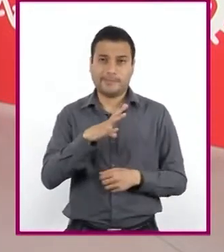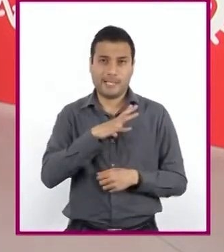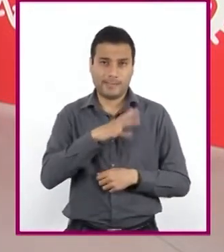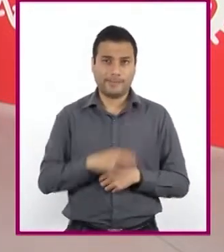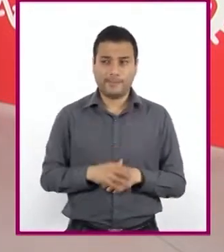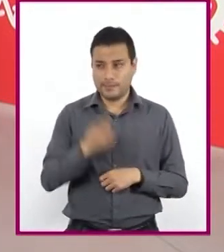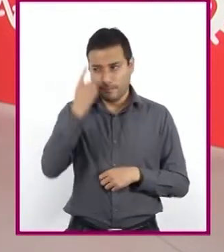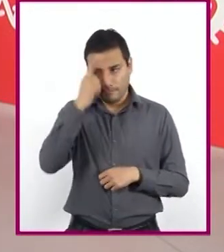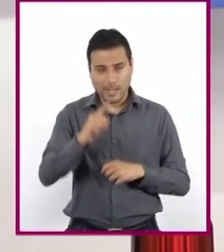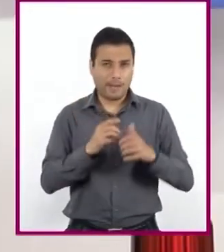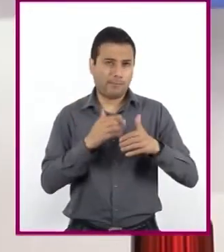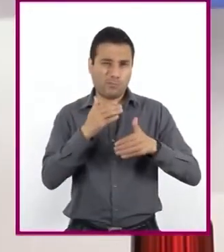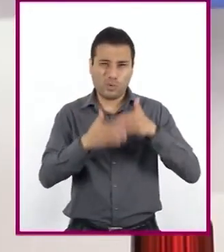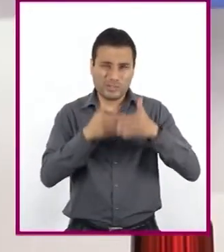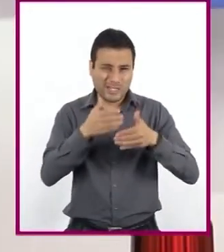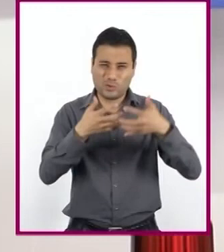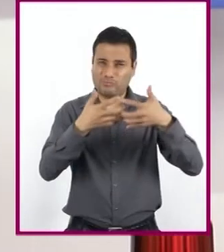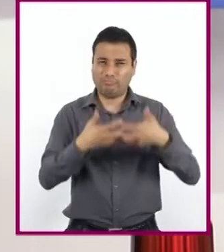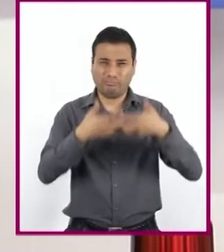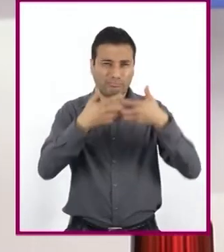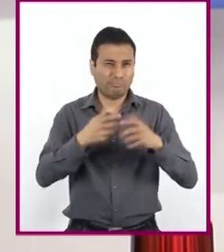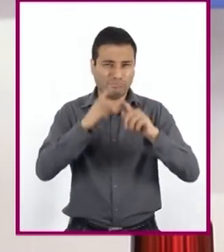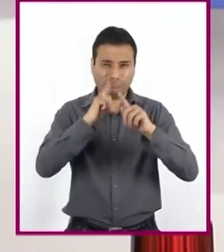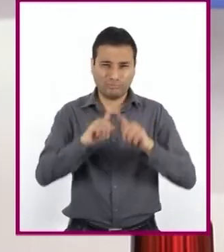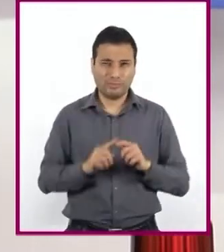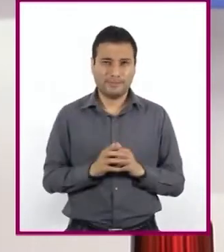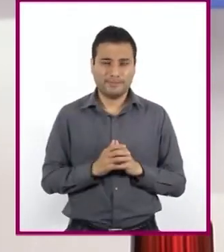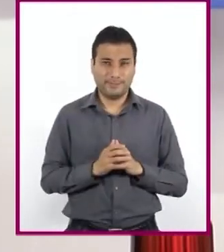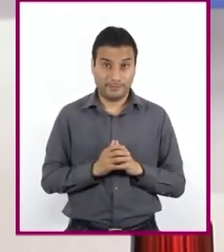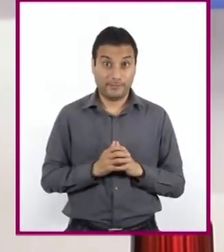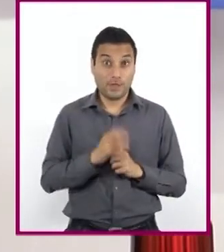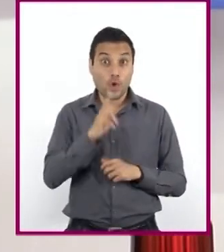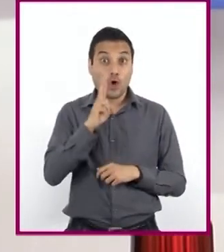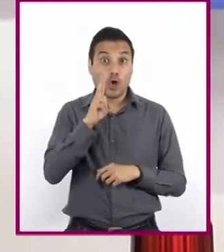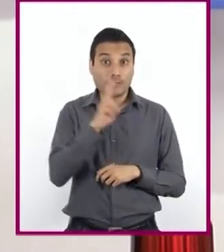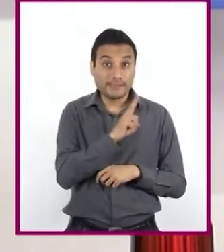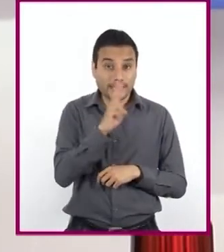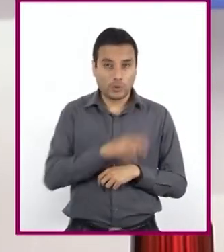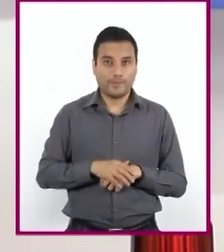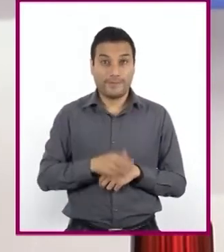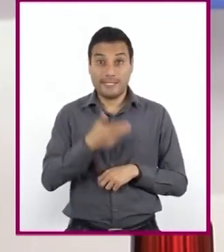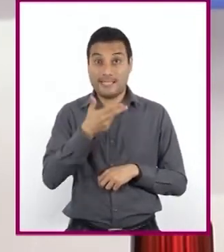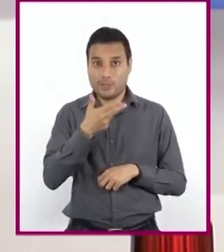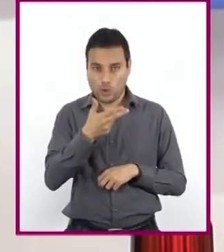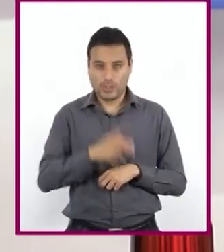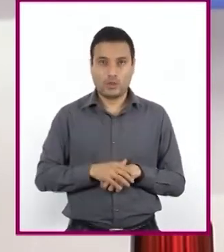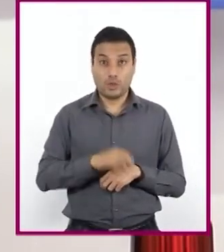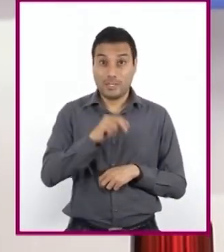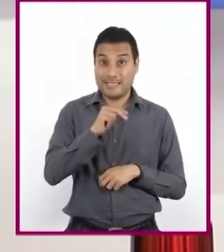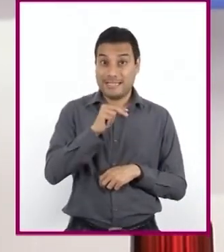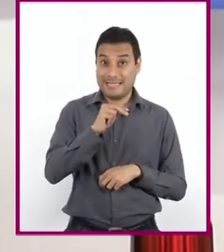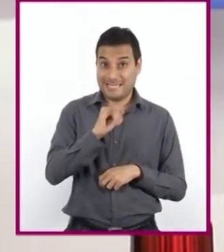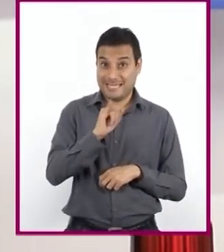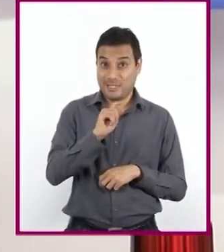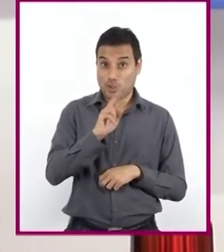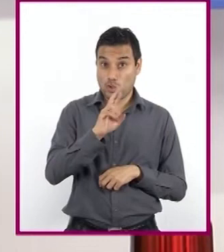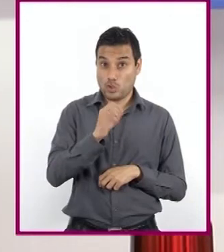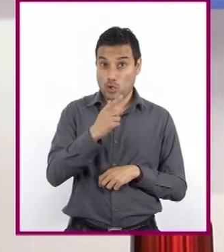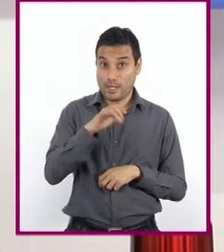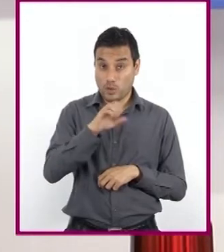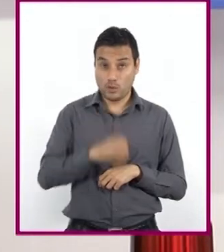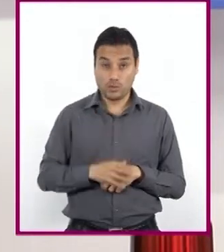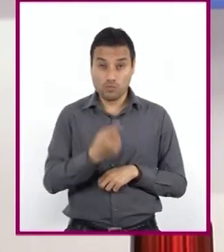procesos biológicos. Junto con el oxígeno, el hidrógeno y el nitrógeno, el carbono es uno de